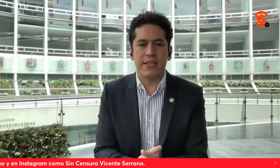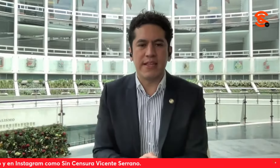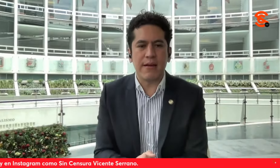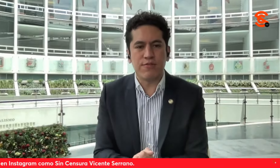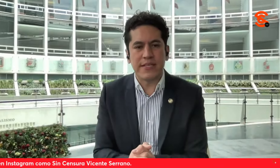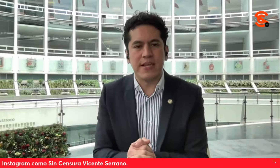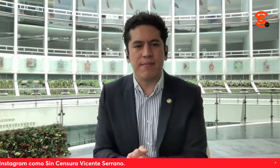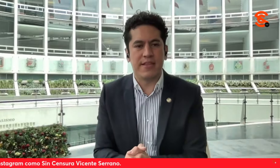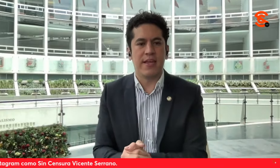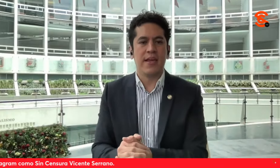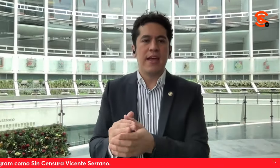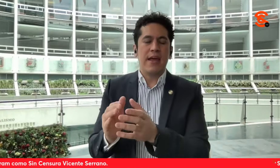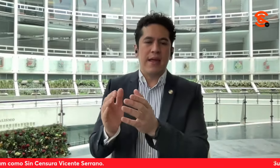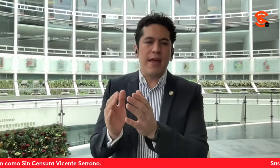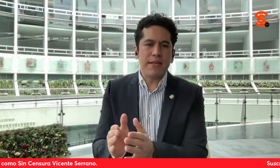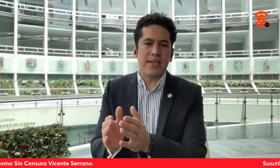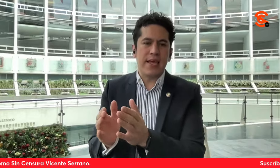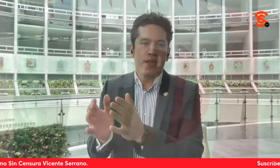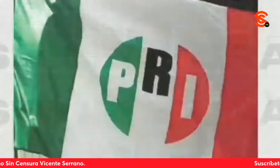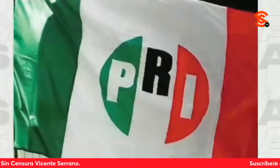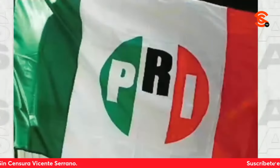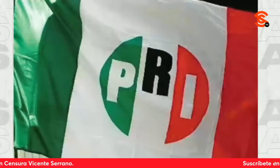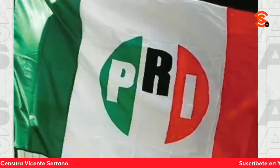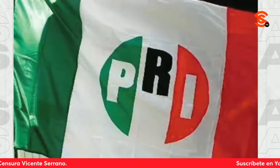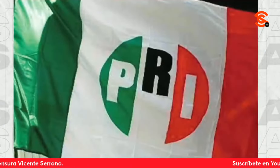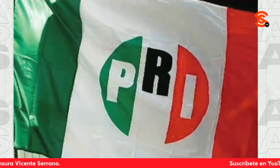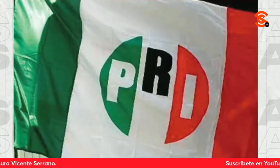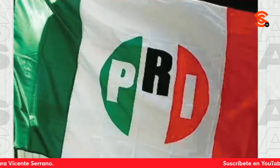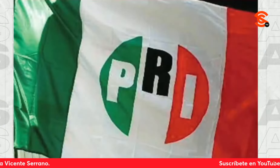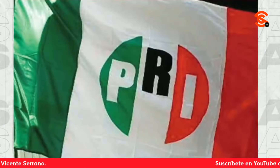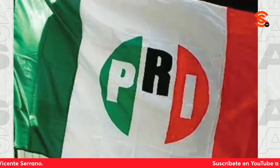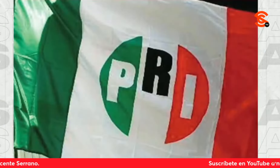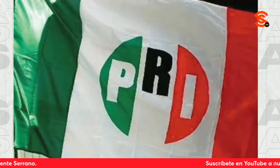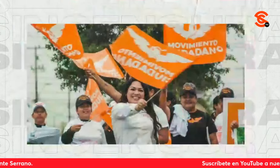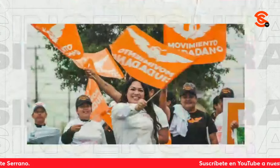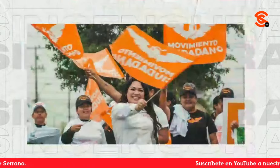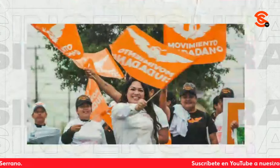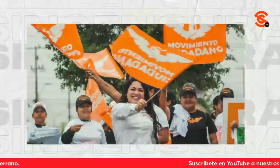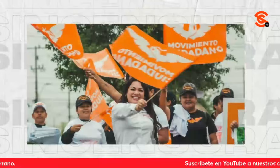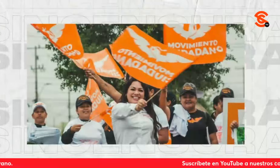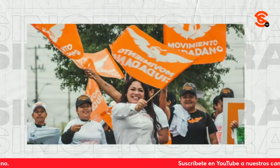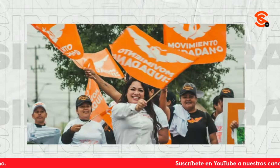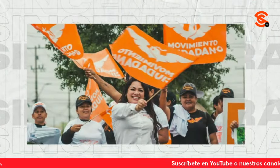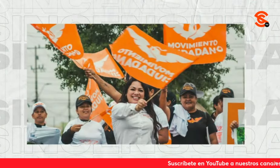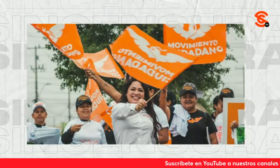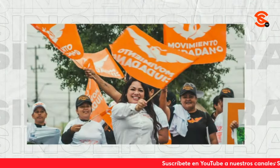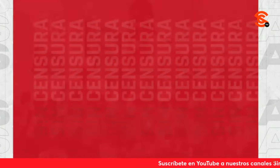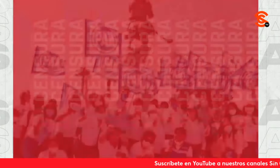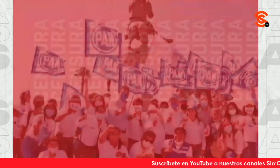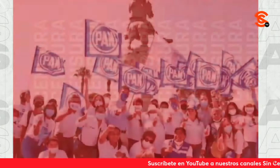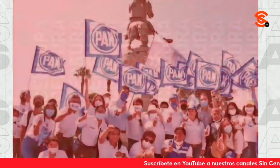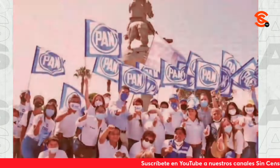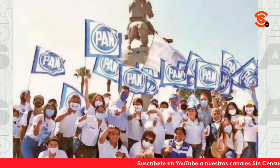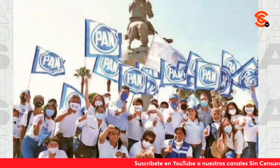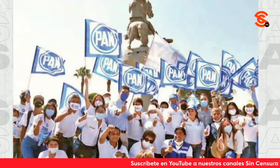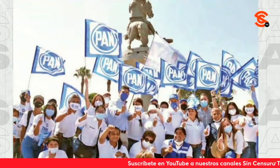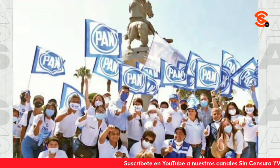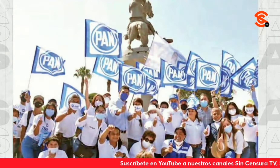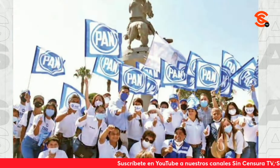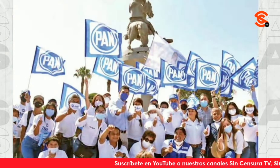lo entendamos fácilmente? MC y PRI y PAN quieren que ese, por ejemplo, 11% se